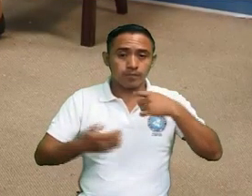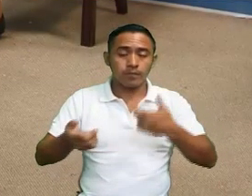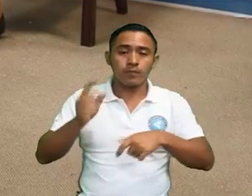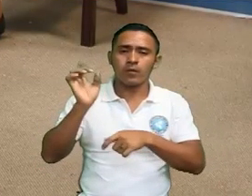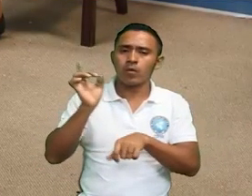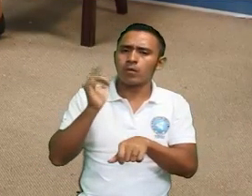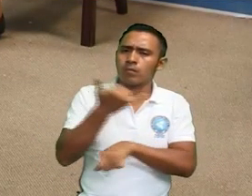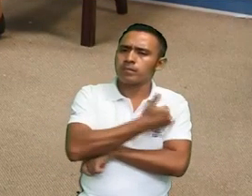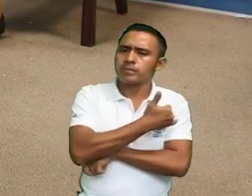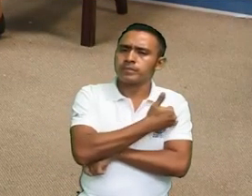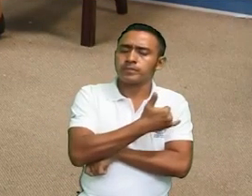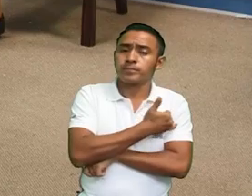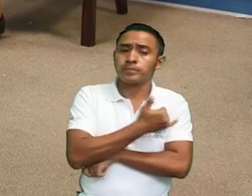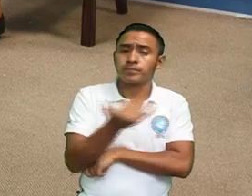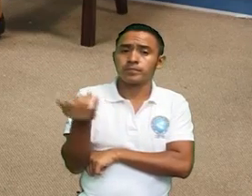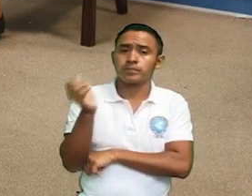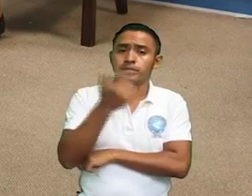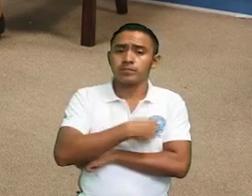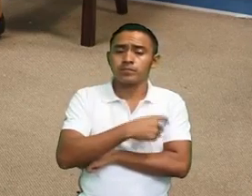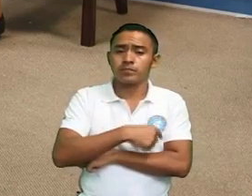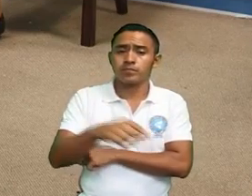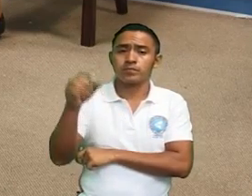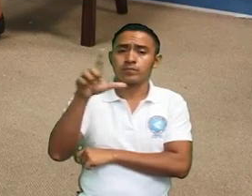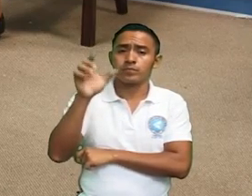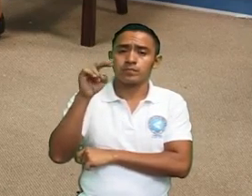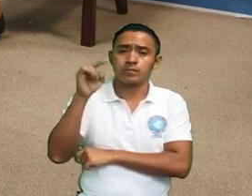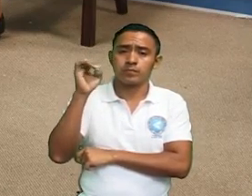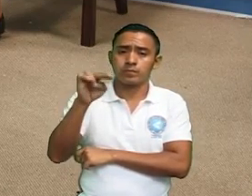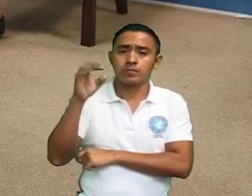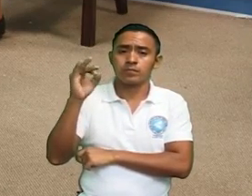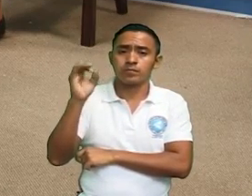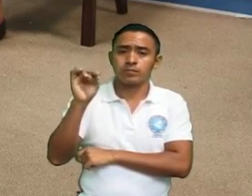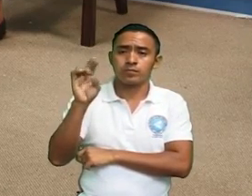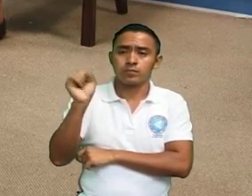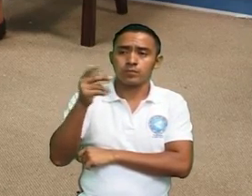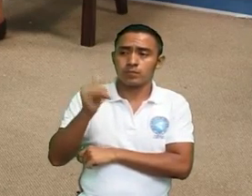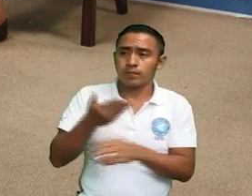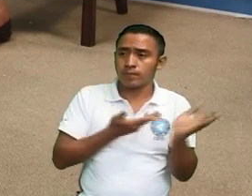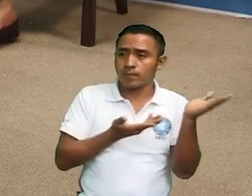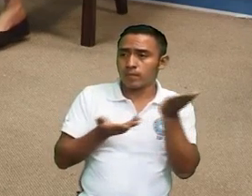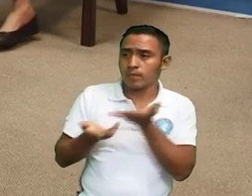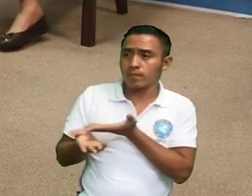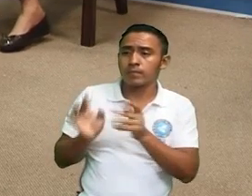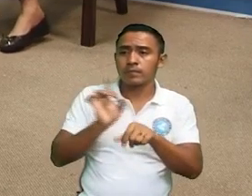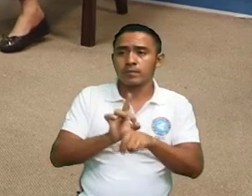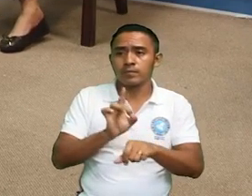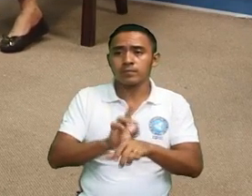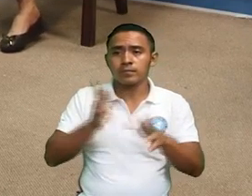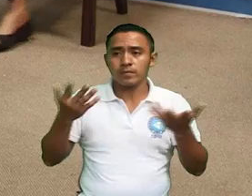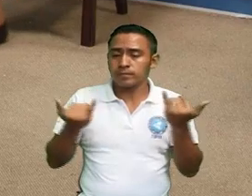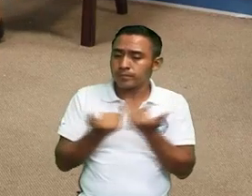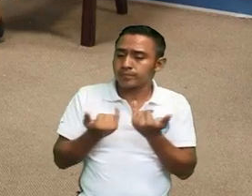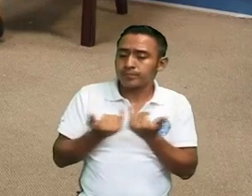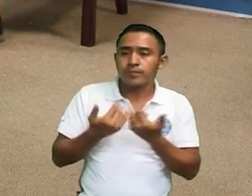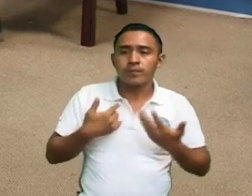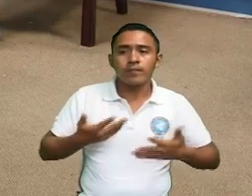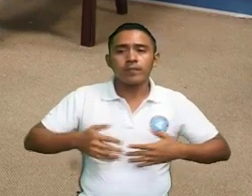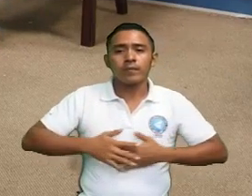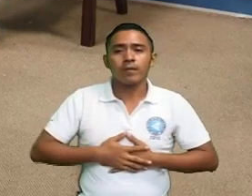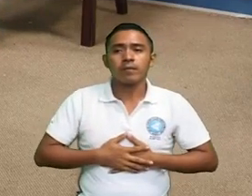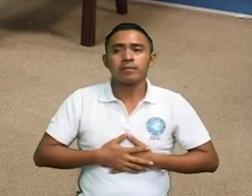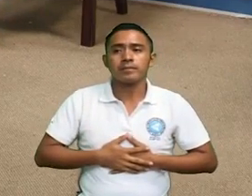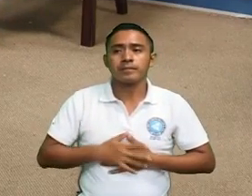de Referencia Nacional Escuela Antonio Lenín Fonseca. Bienvenida, doctora. Buenas tardes. Es un gusto tenerla aquí. Igual, para mí un placer.